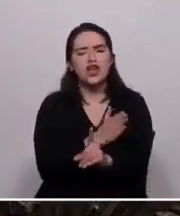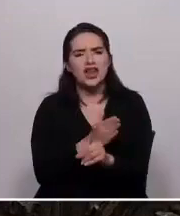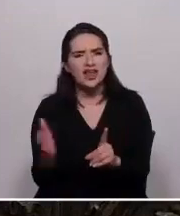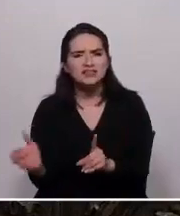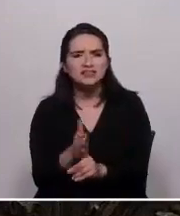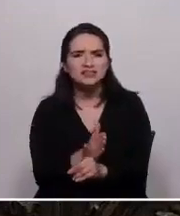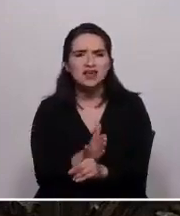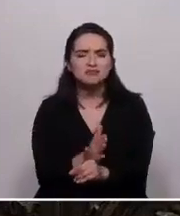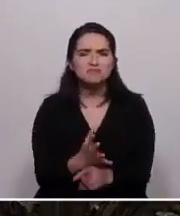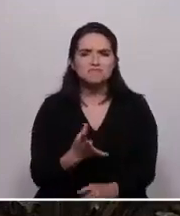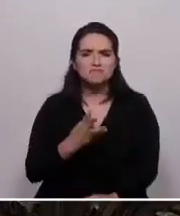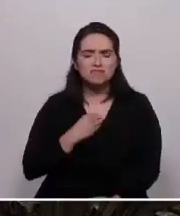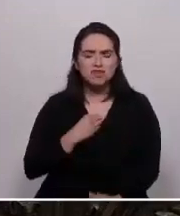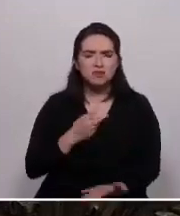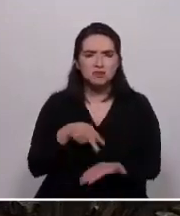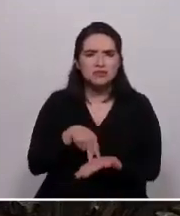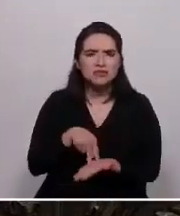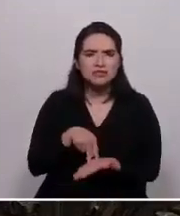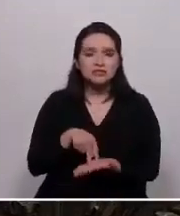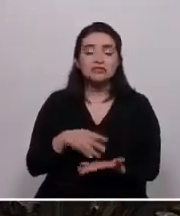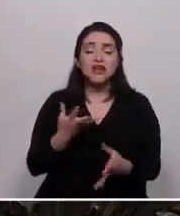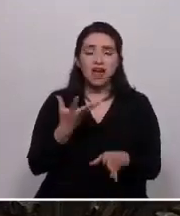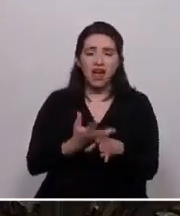paraliza, que deja heridas.